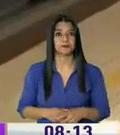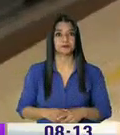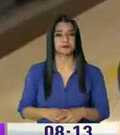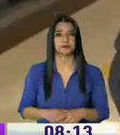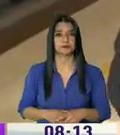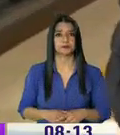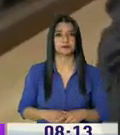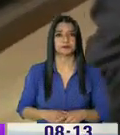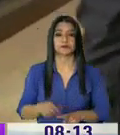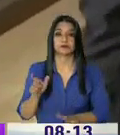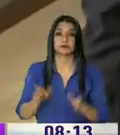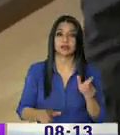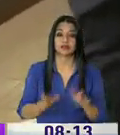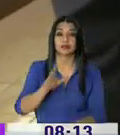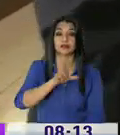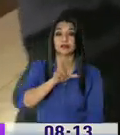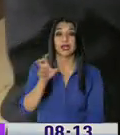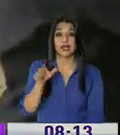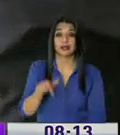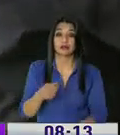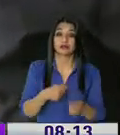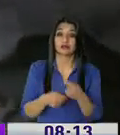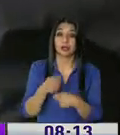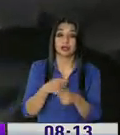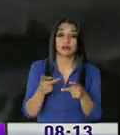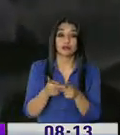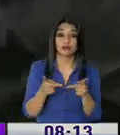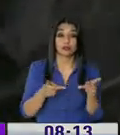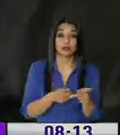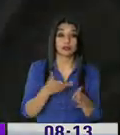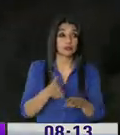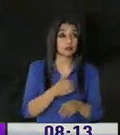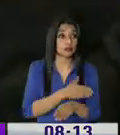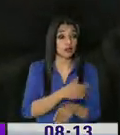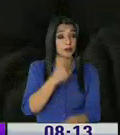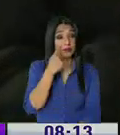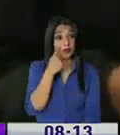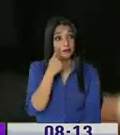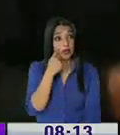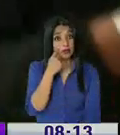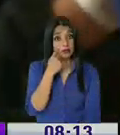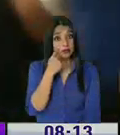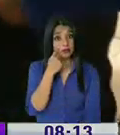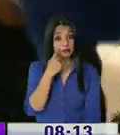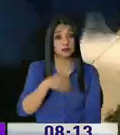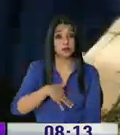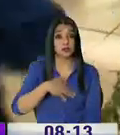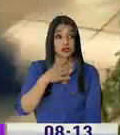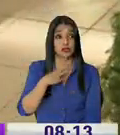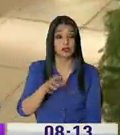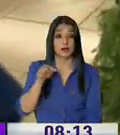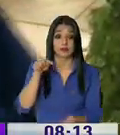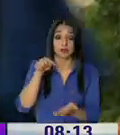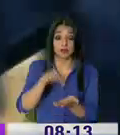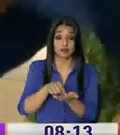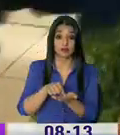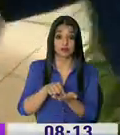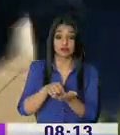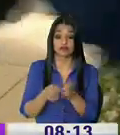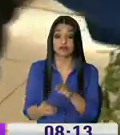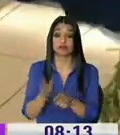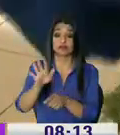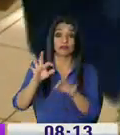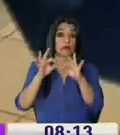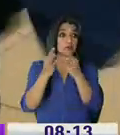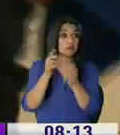los comerciantes, de estos 30 comerciantes que están aquí, ¿realizaron ya la prueba de coronavirus? ¿Ustedes saben si es que algún tipo de familiar,